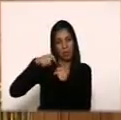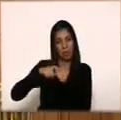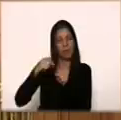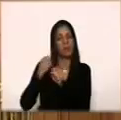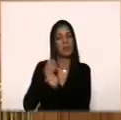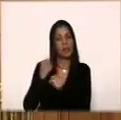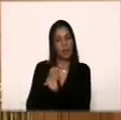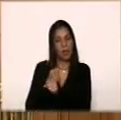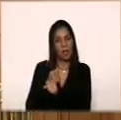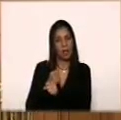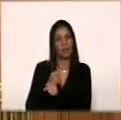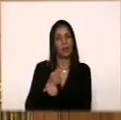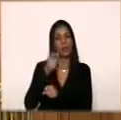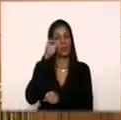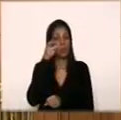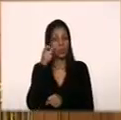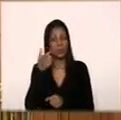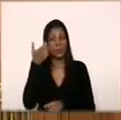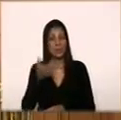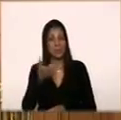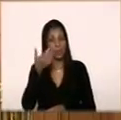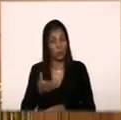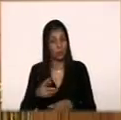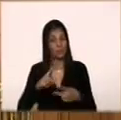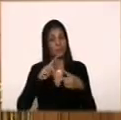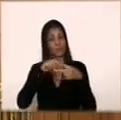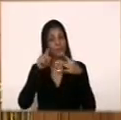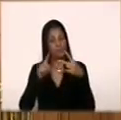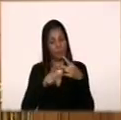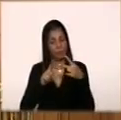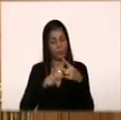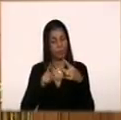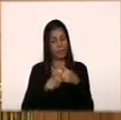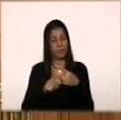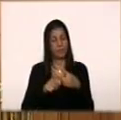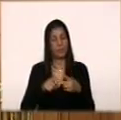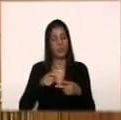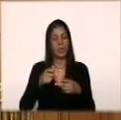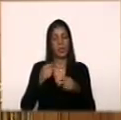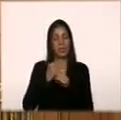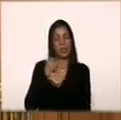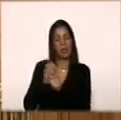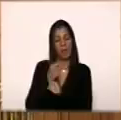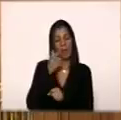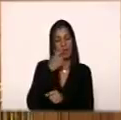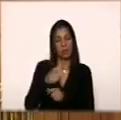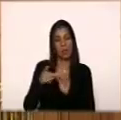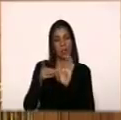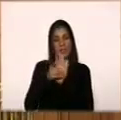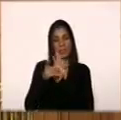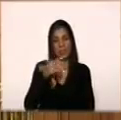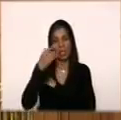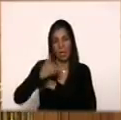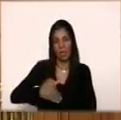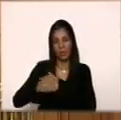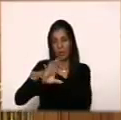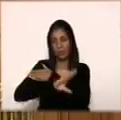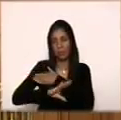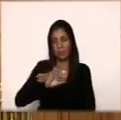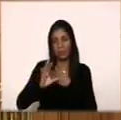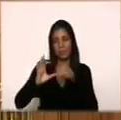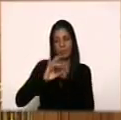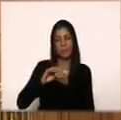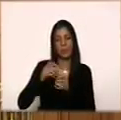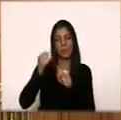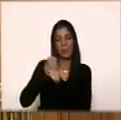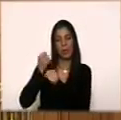compañeras, le dará también, desde el espacio de la protección que el Estado habrá de garantizar, la posibilidad